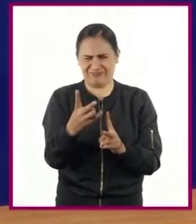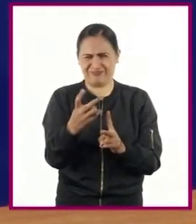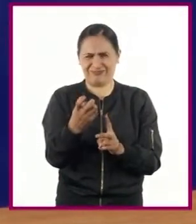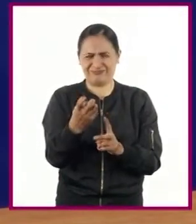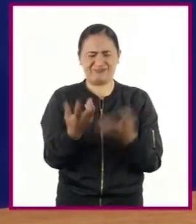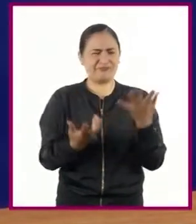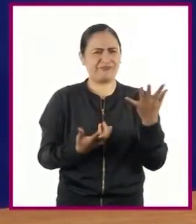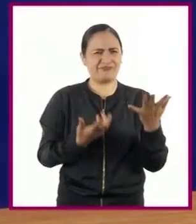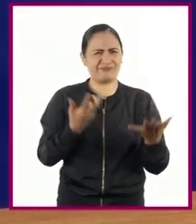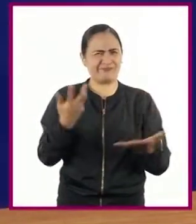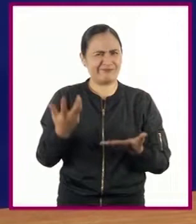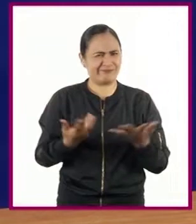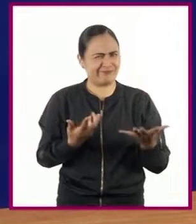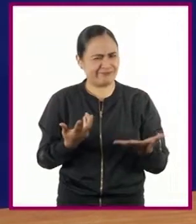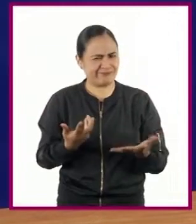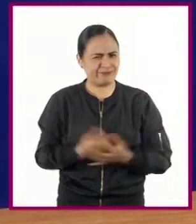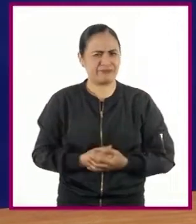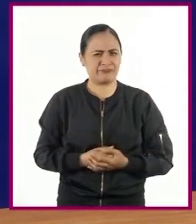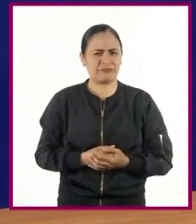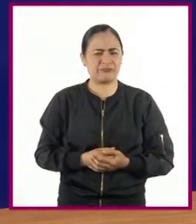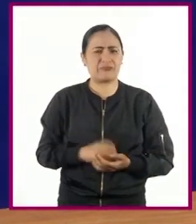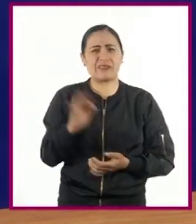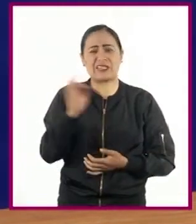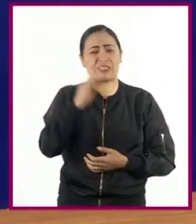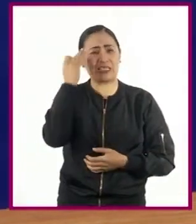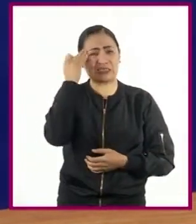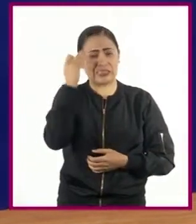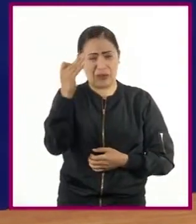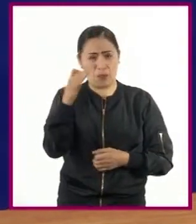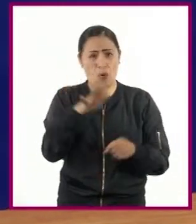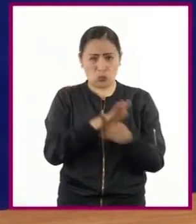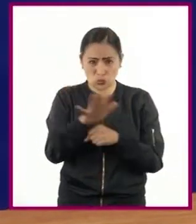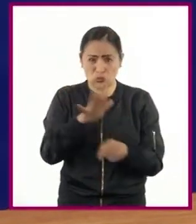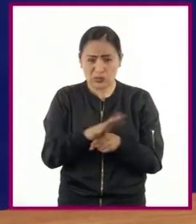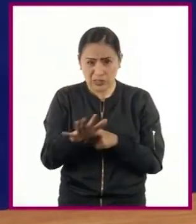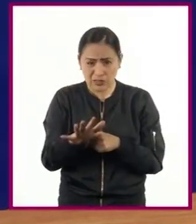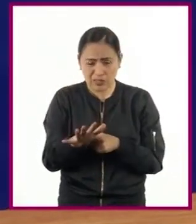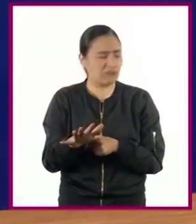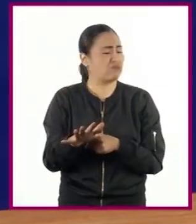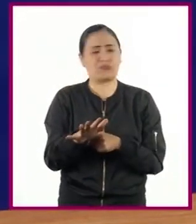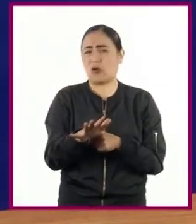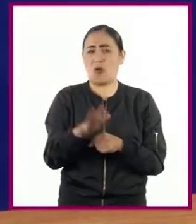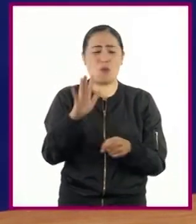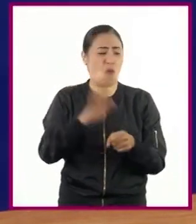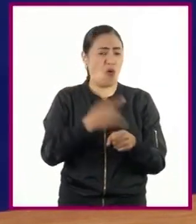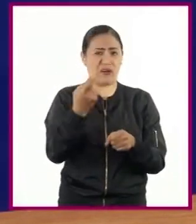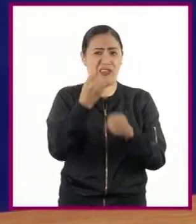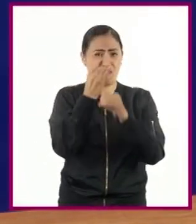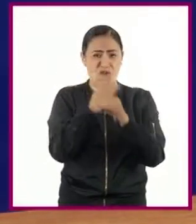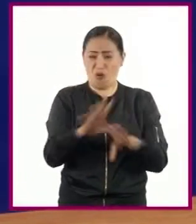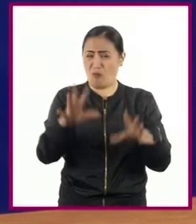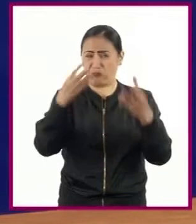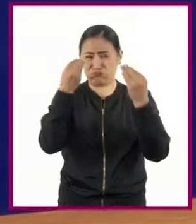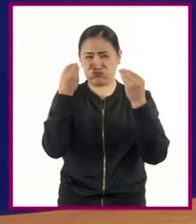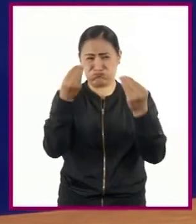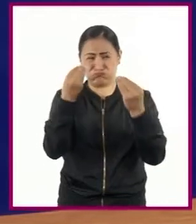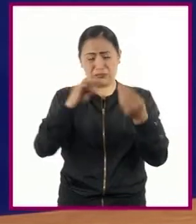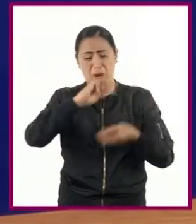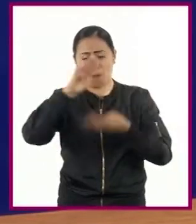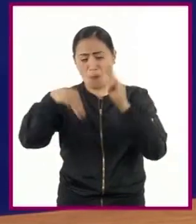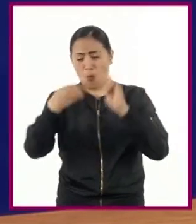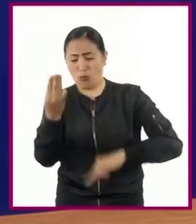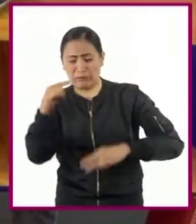Bueno, pues sí, o sea, el tiempo sería insuficiente y sobre todo con tanta información que se produce en todo el mundo.